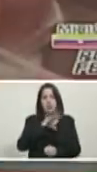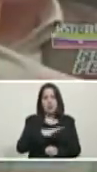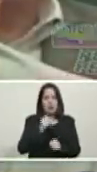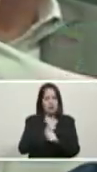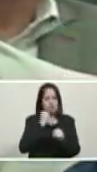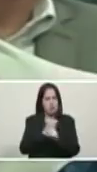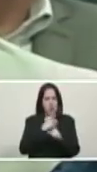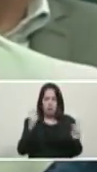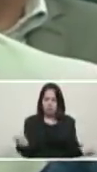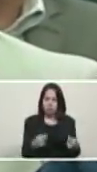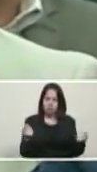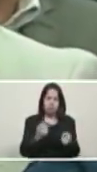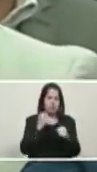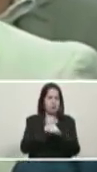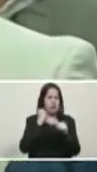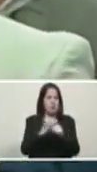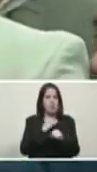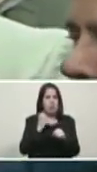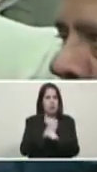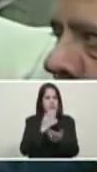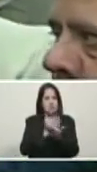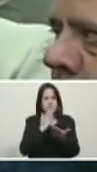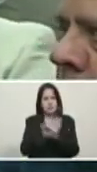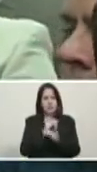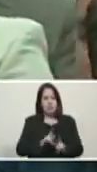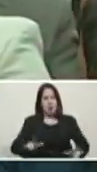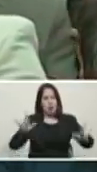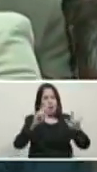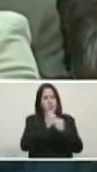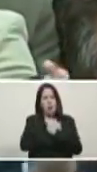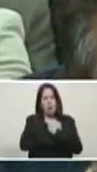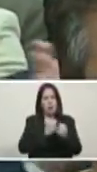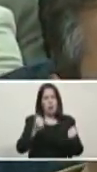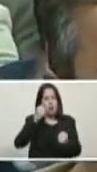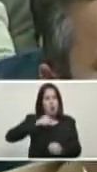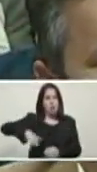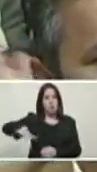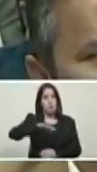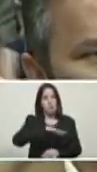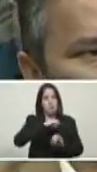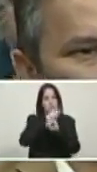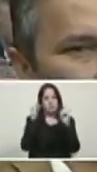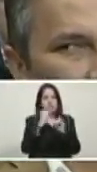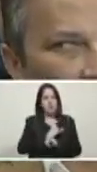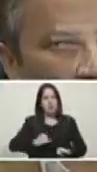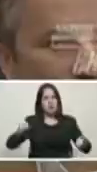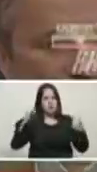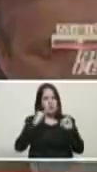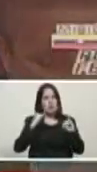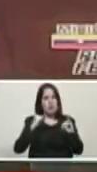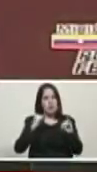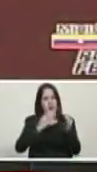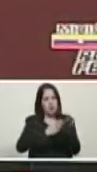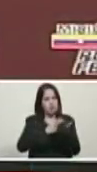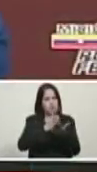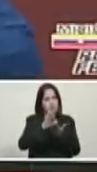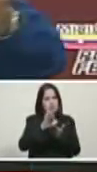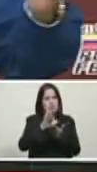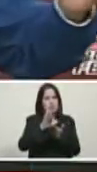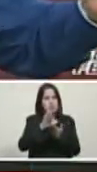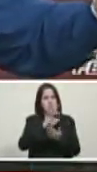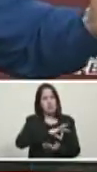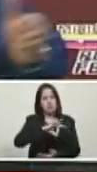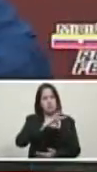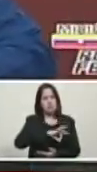a trabajar y a trabajar por el amor que le tenemos al pueblo por su felicidad y por la construcción del